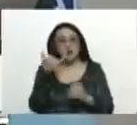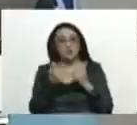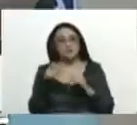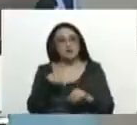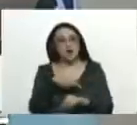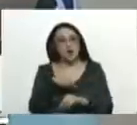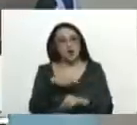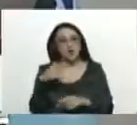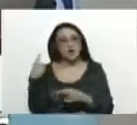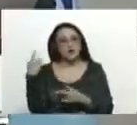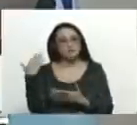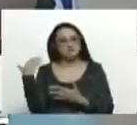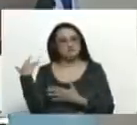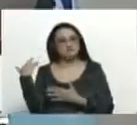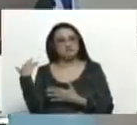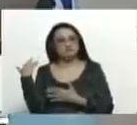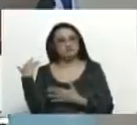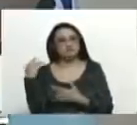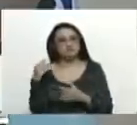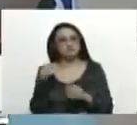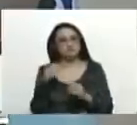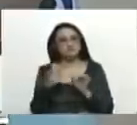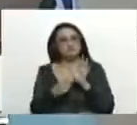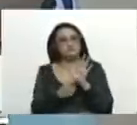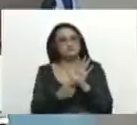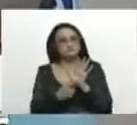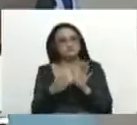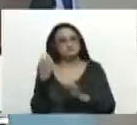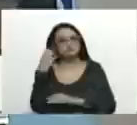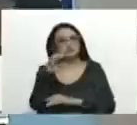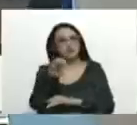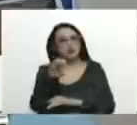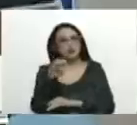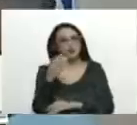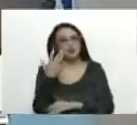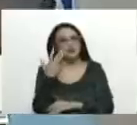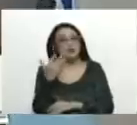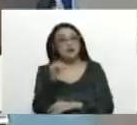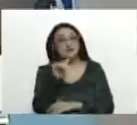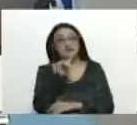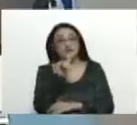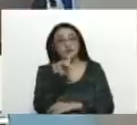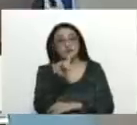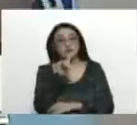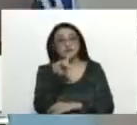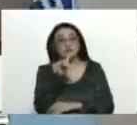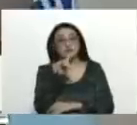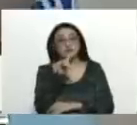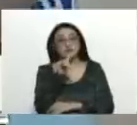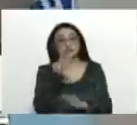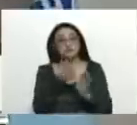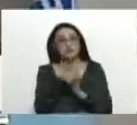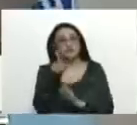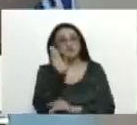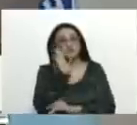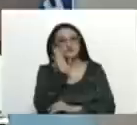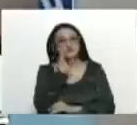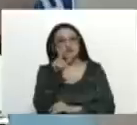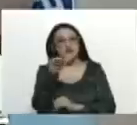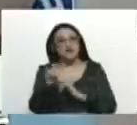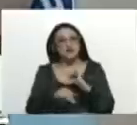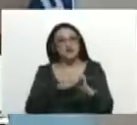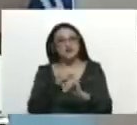horas a través de diversos medios de comunicación se ha divulgado informaciones sobre este delincuente internacional